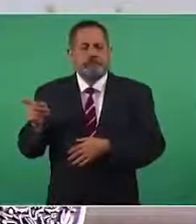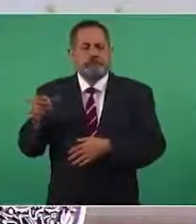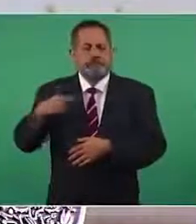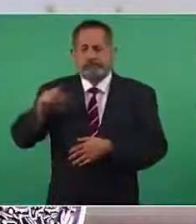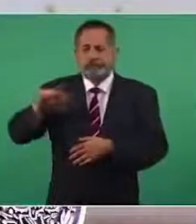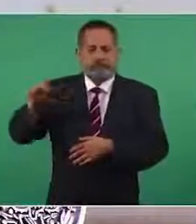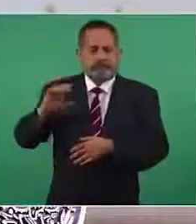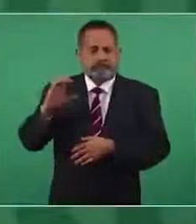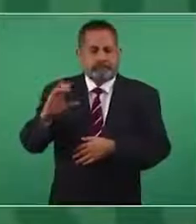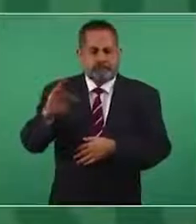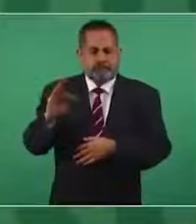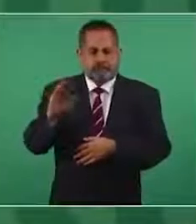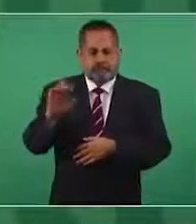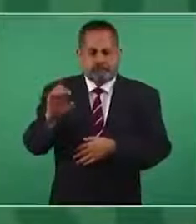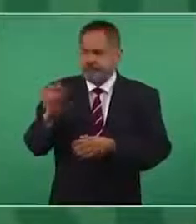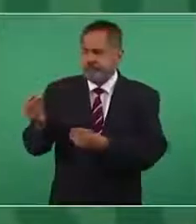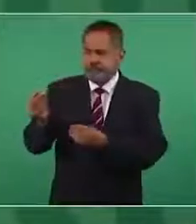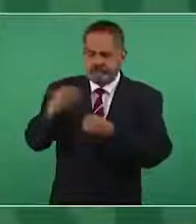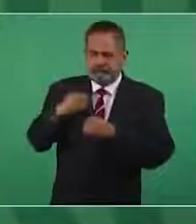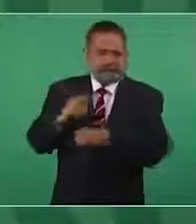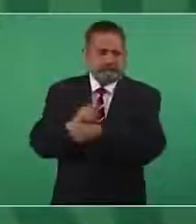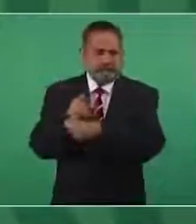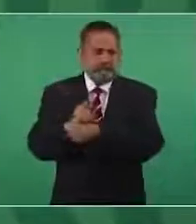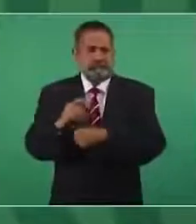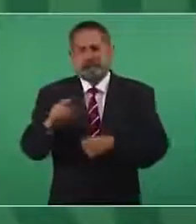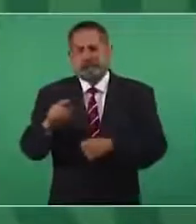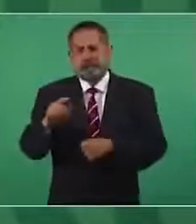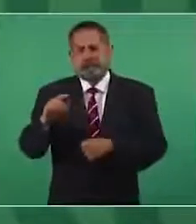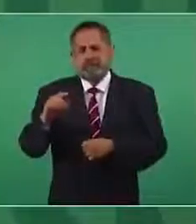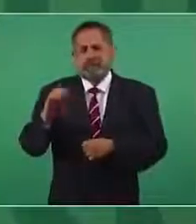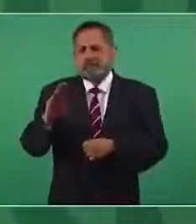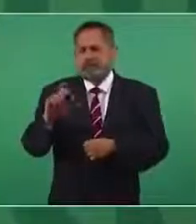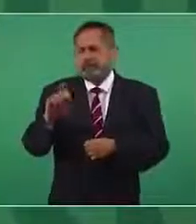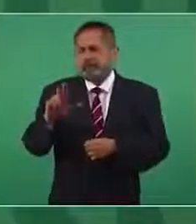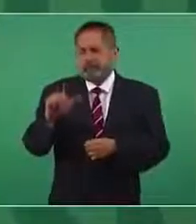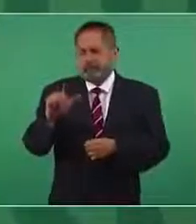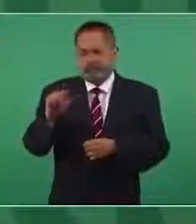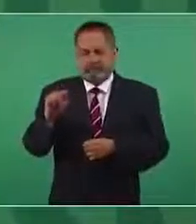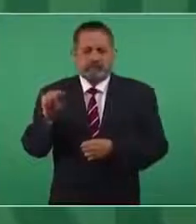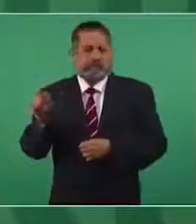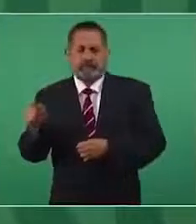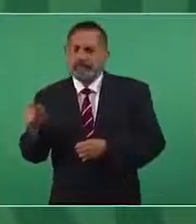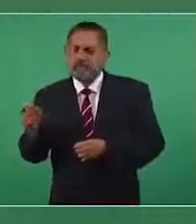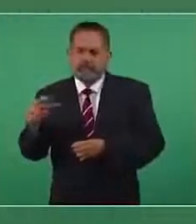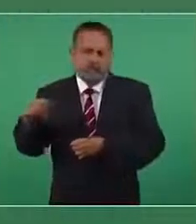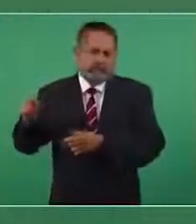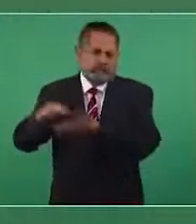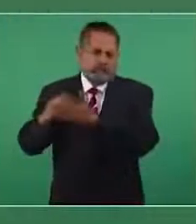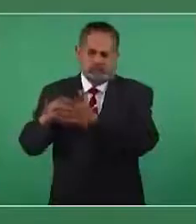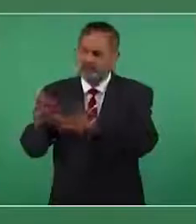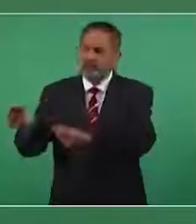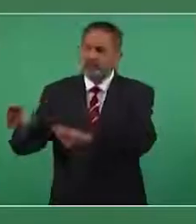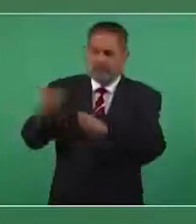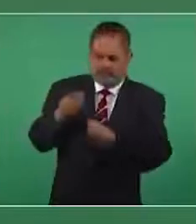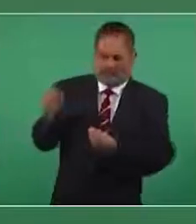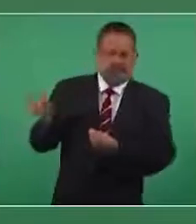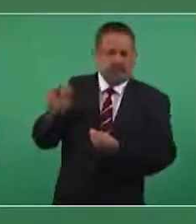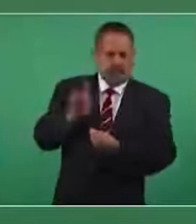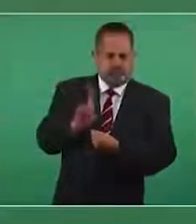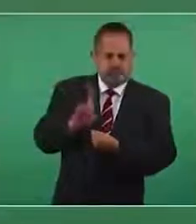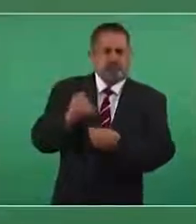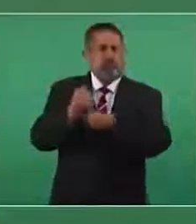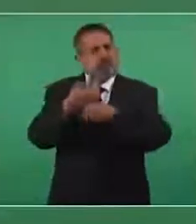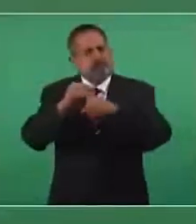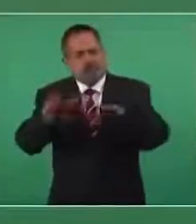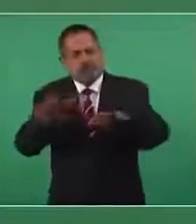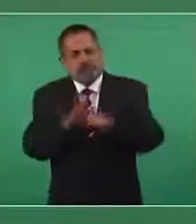funcionarios de la Comisión Federal de Electricidad, al licenciado Bartlett y a los ingenieros, que informen sobre